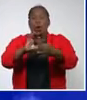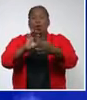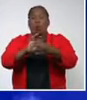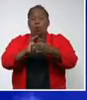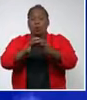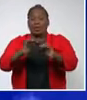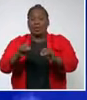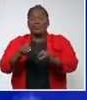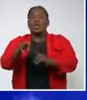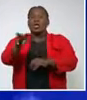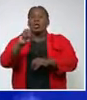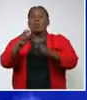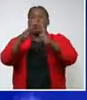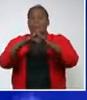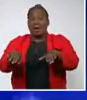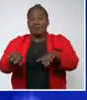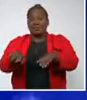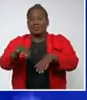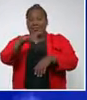Paz y San Nicolás.